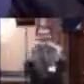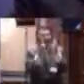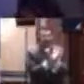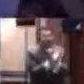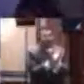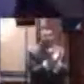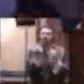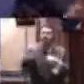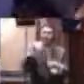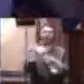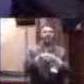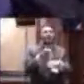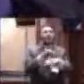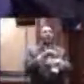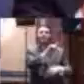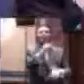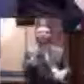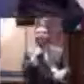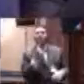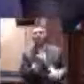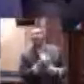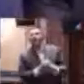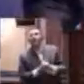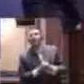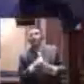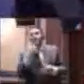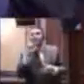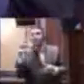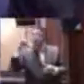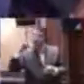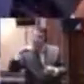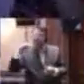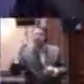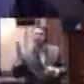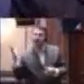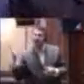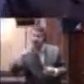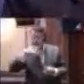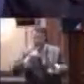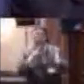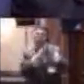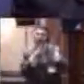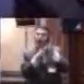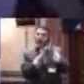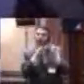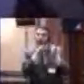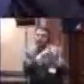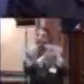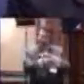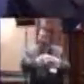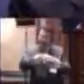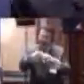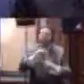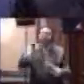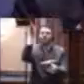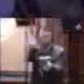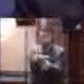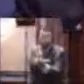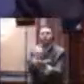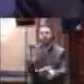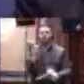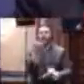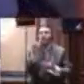posible. Entonces sí tenemos una regulación muy estricta, muy puntual, y la hace cumplir la autoridad electoral. Respecto de radio